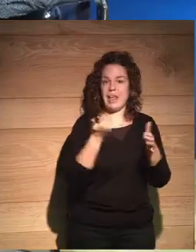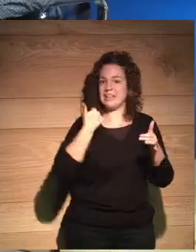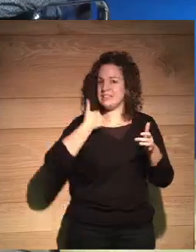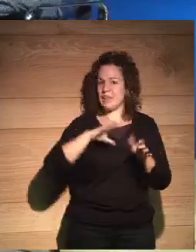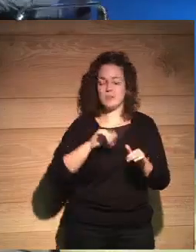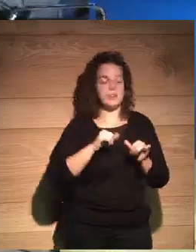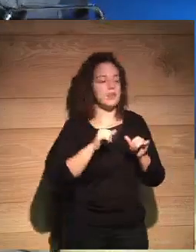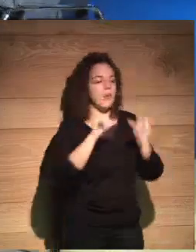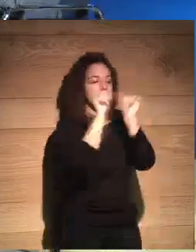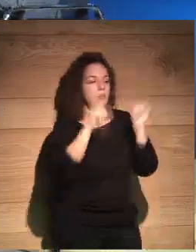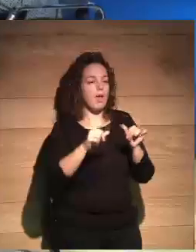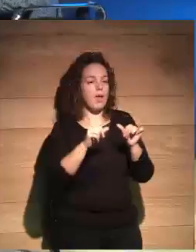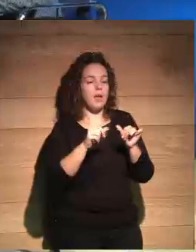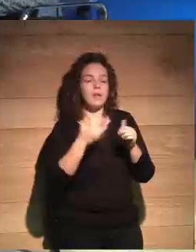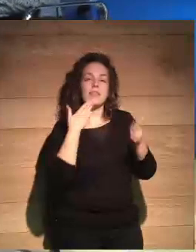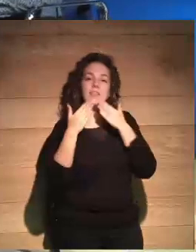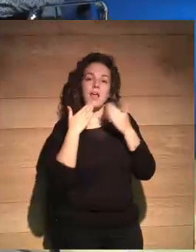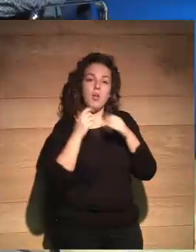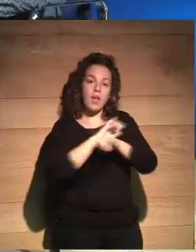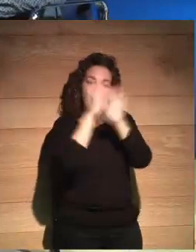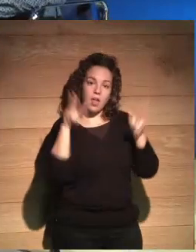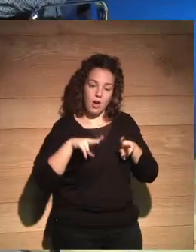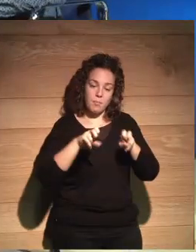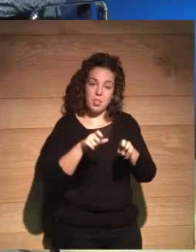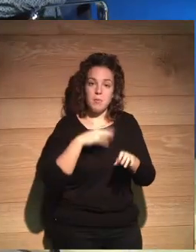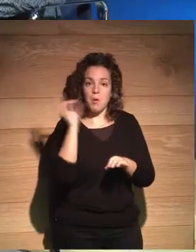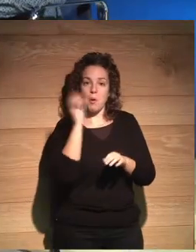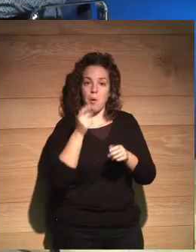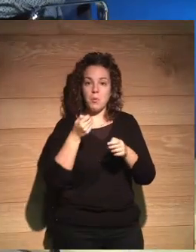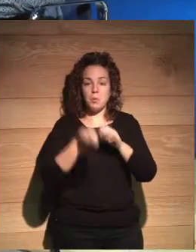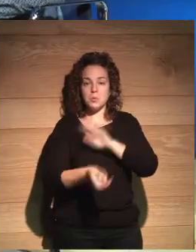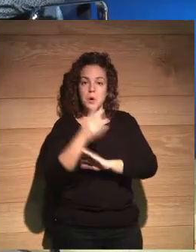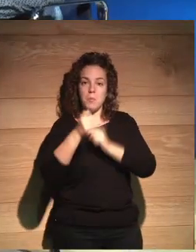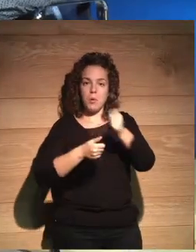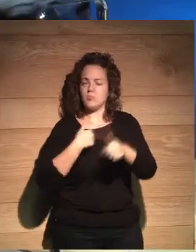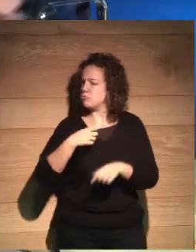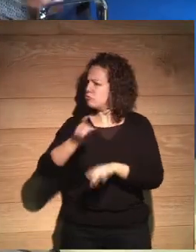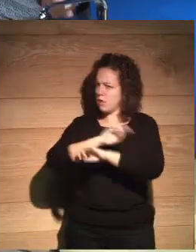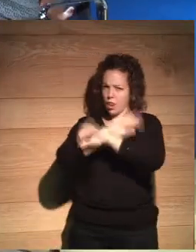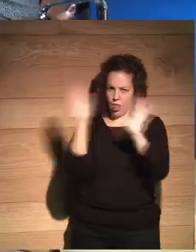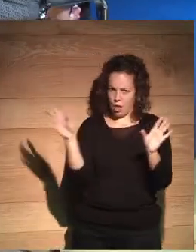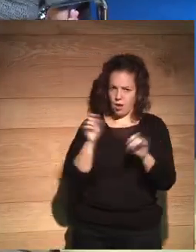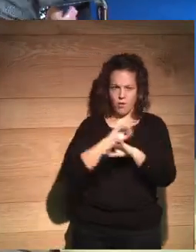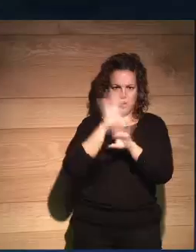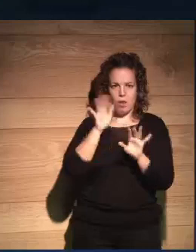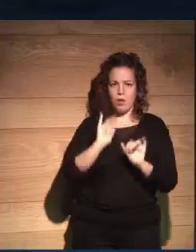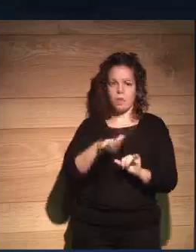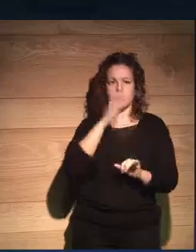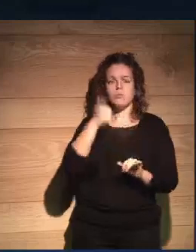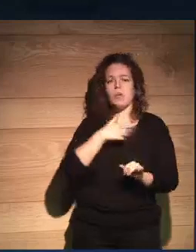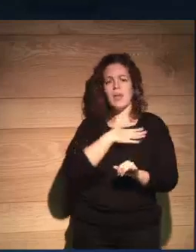formato en forma de diálogo lo tenías claro desde el principio o fue surgiendo a medida que escribías? No, lo tenía claro. Tenía claro que quería hacer eso